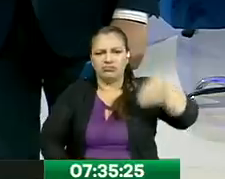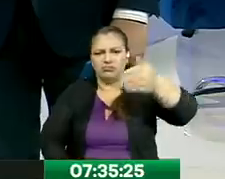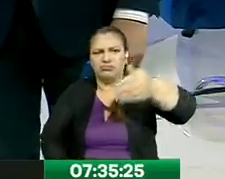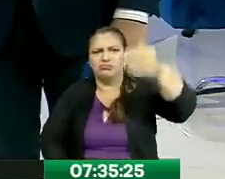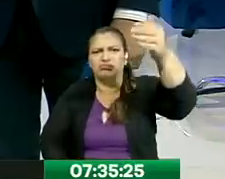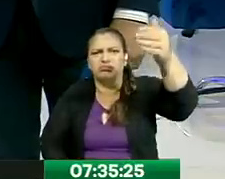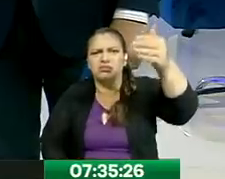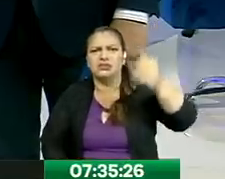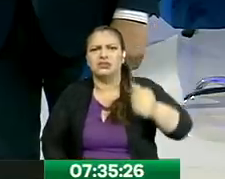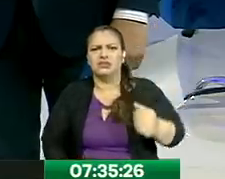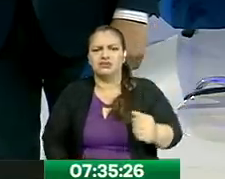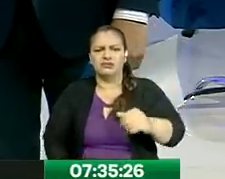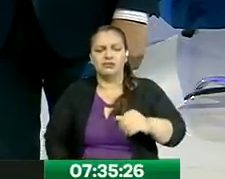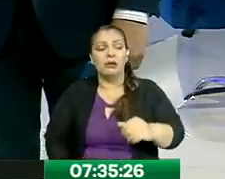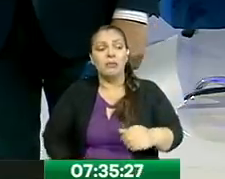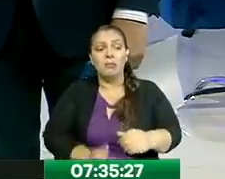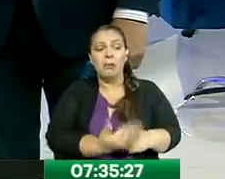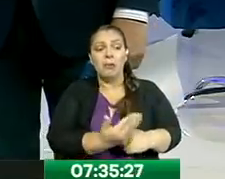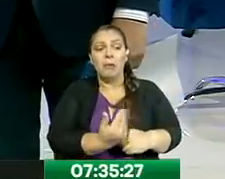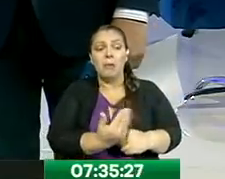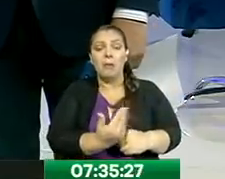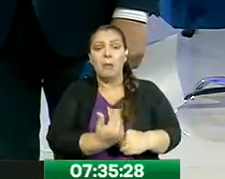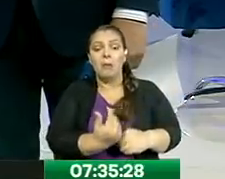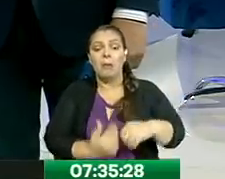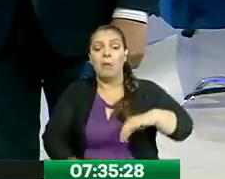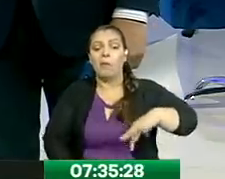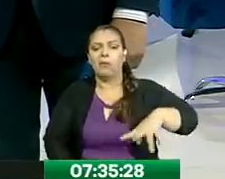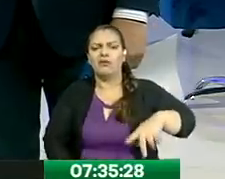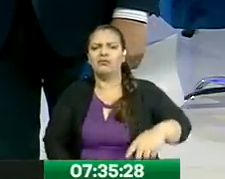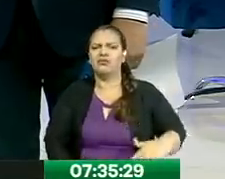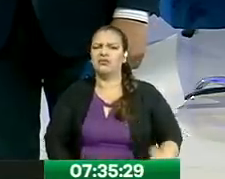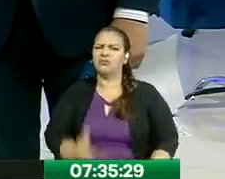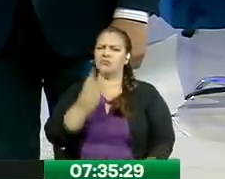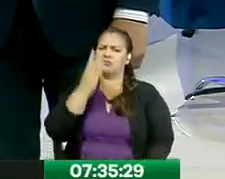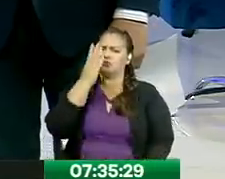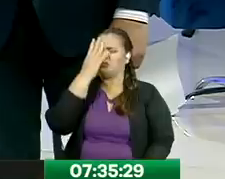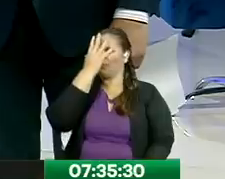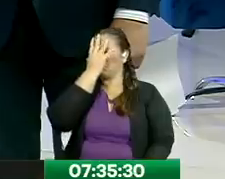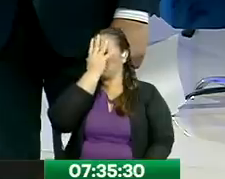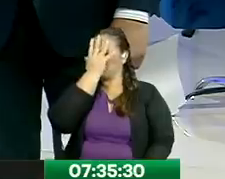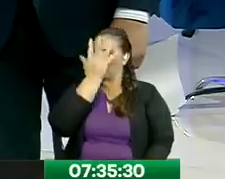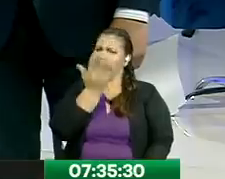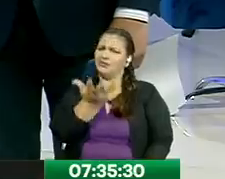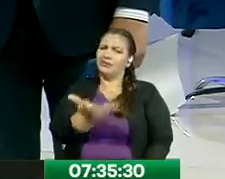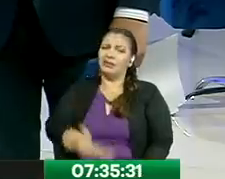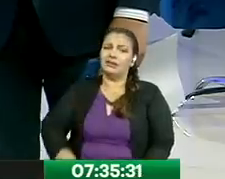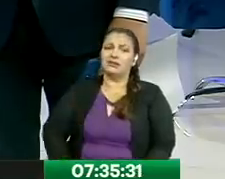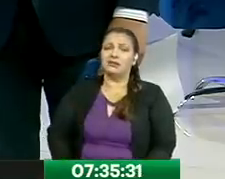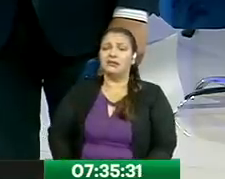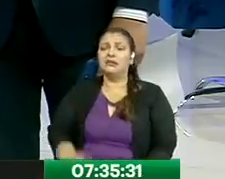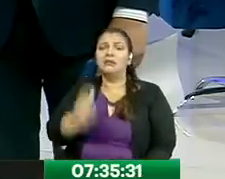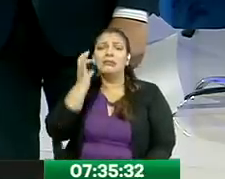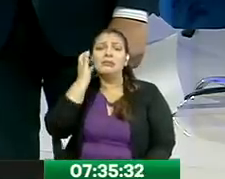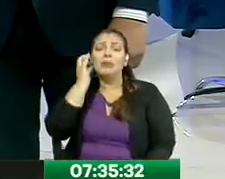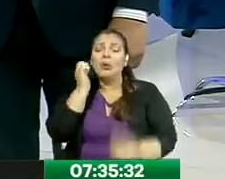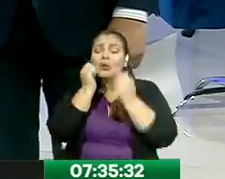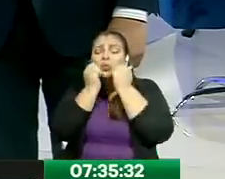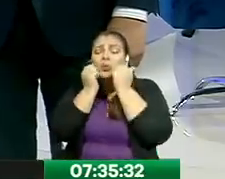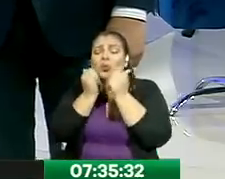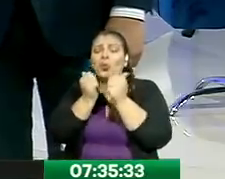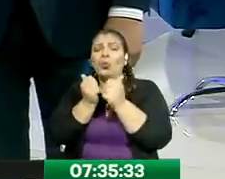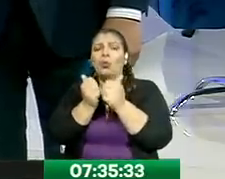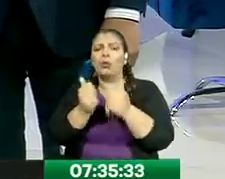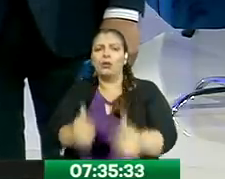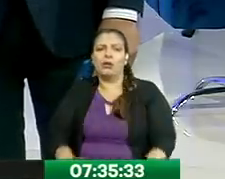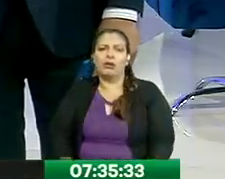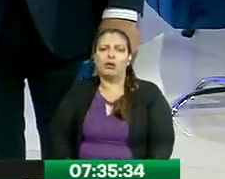y me da vergüenza que definitivamente se dediquen a delinquir y lo más grave utilizando también